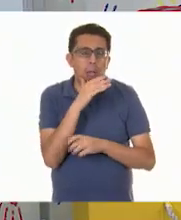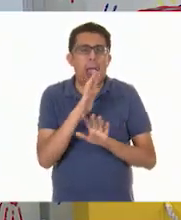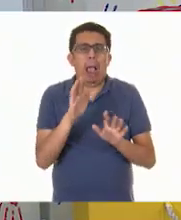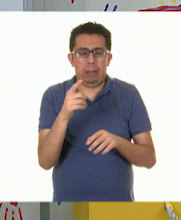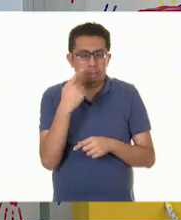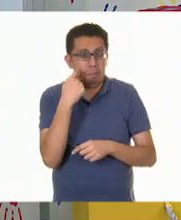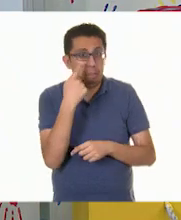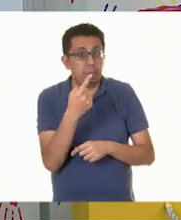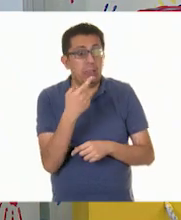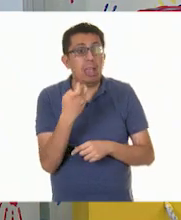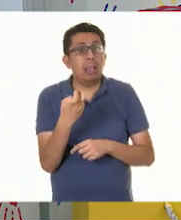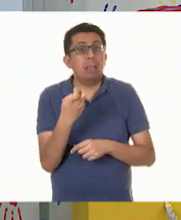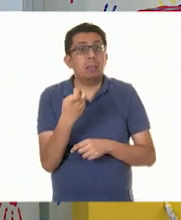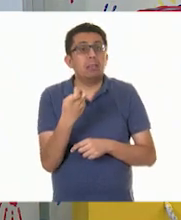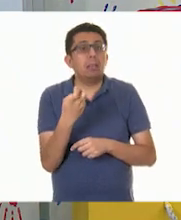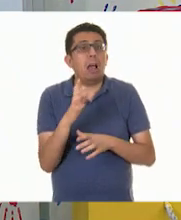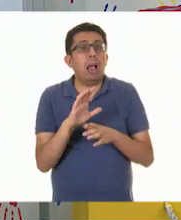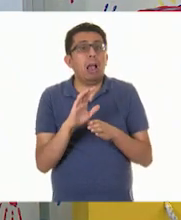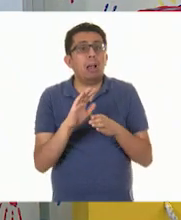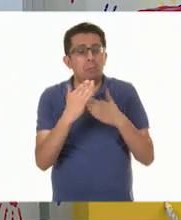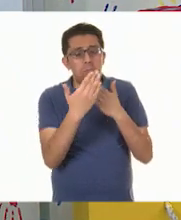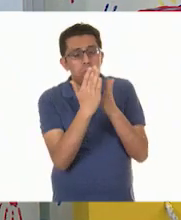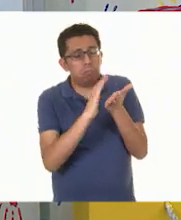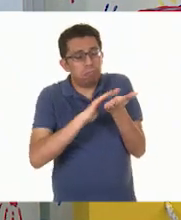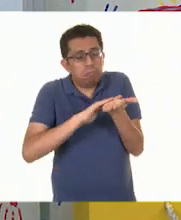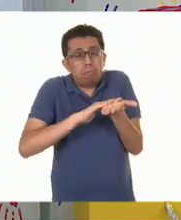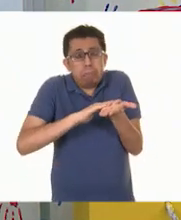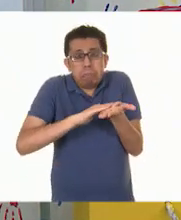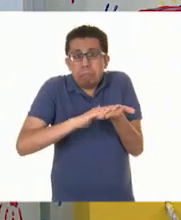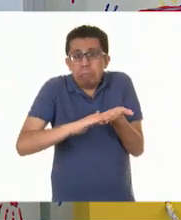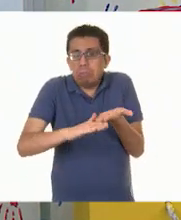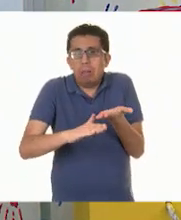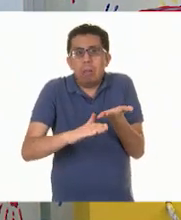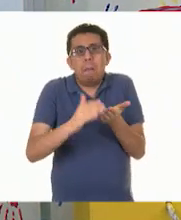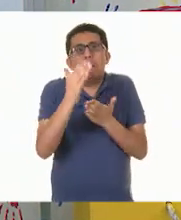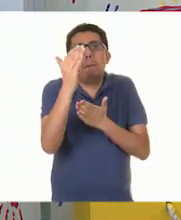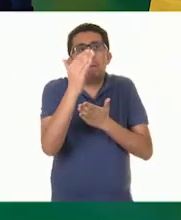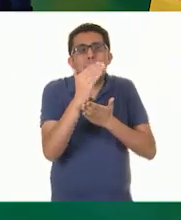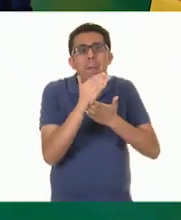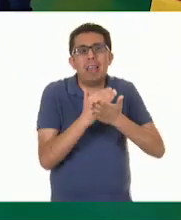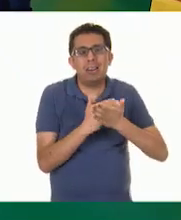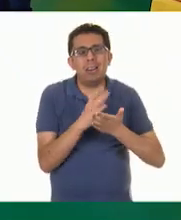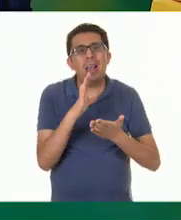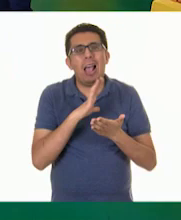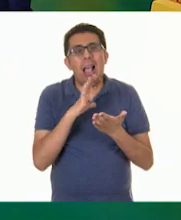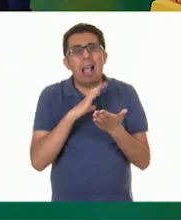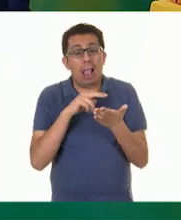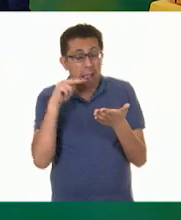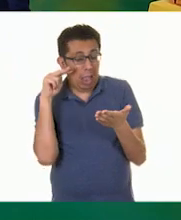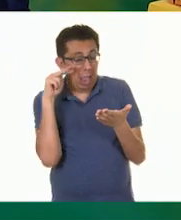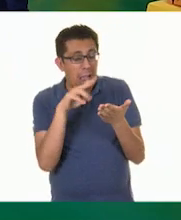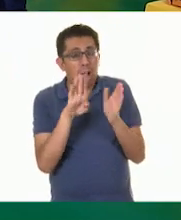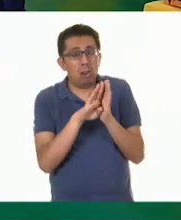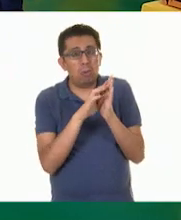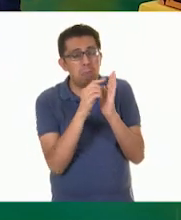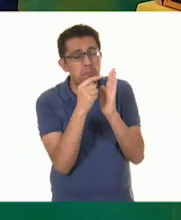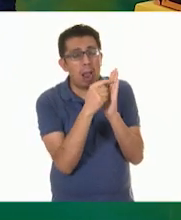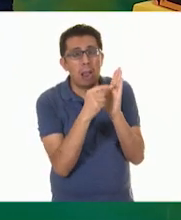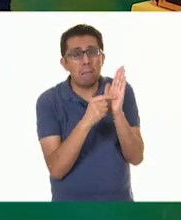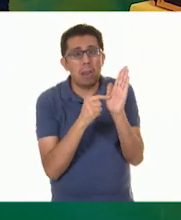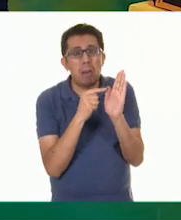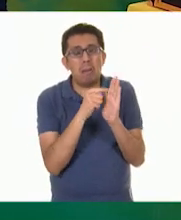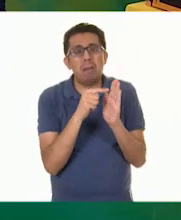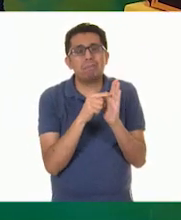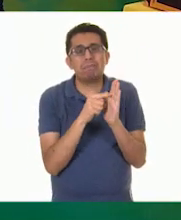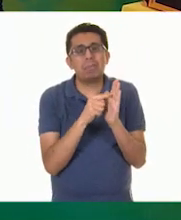fijado, son menos lisos. Por mucho que lo sientas liso, si tú lo acercas a ver, le puedes ver como hoyitos. Sí. Entonces, eso ayuda a que no